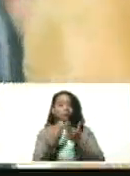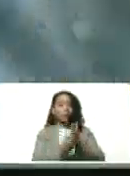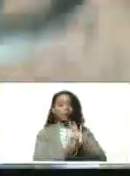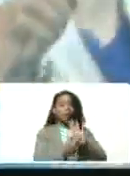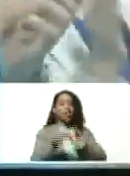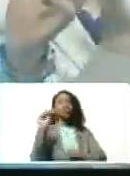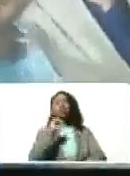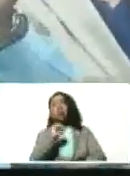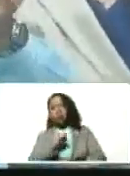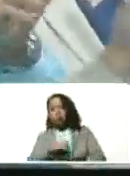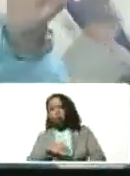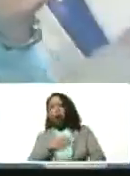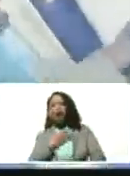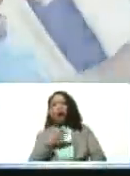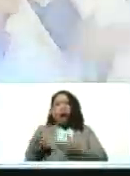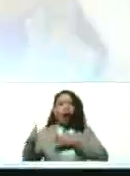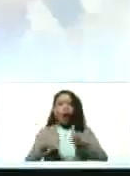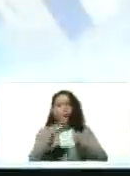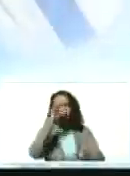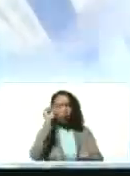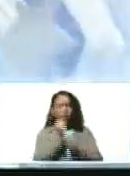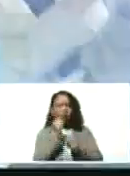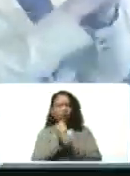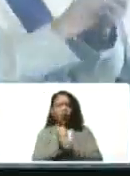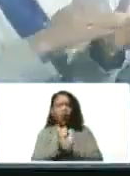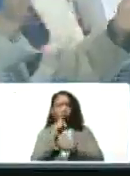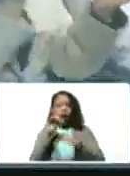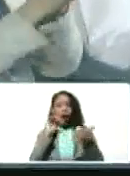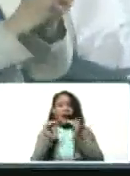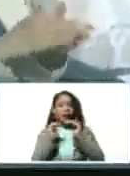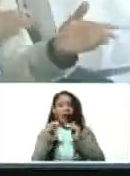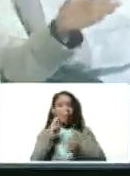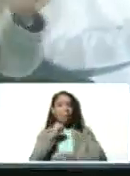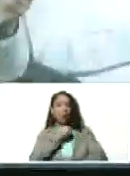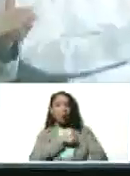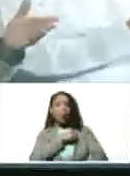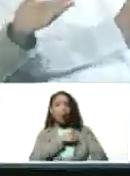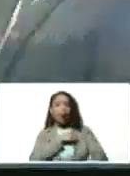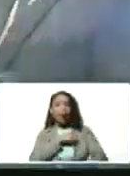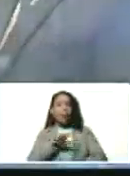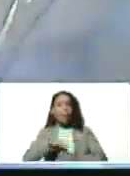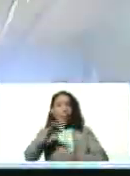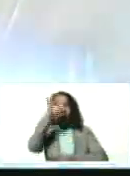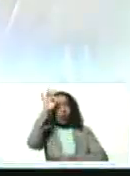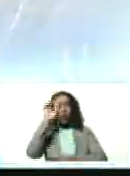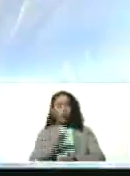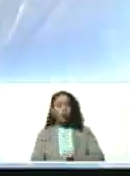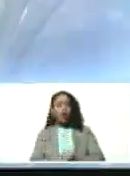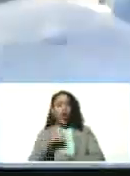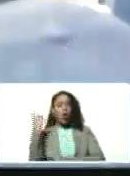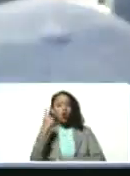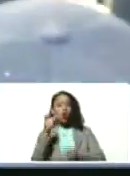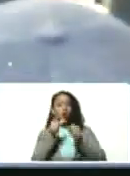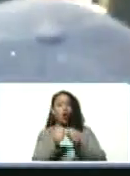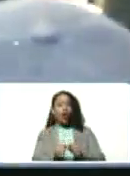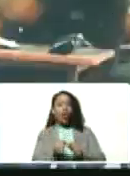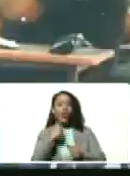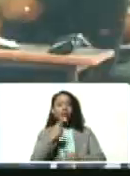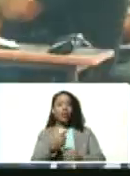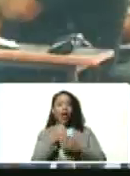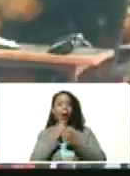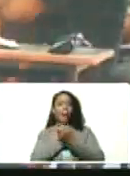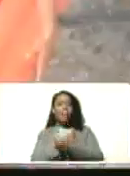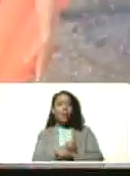se puede. Es un camino labrado, con una ética, con una moral, con una espiritualidad. Y solo nos queda decir, con amor,